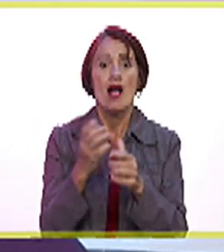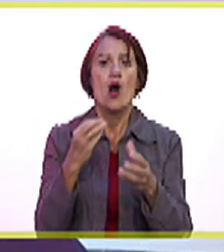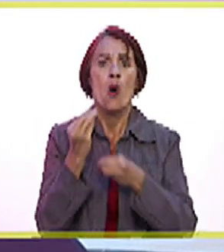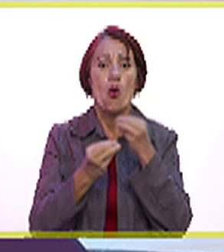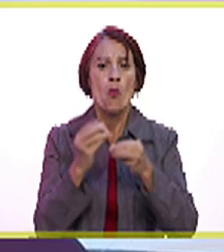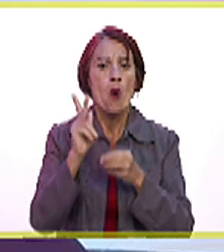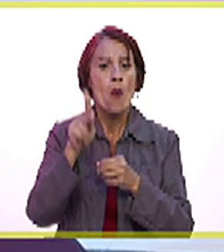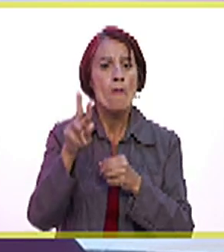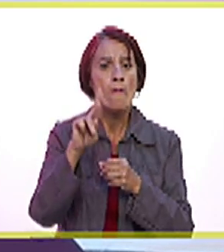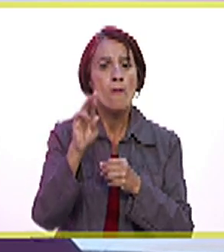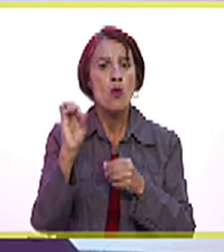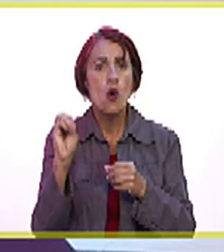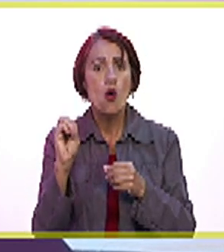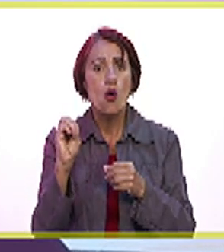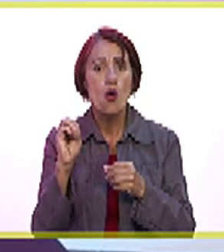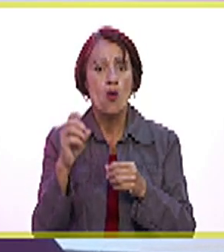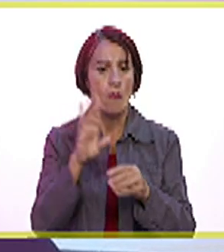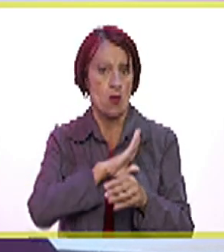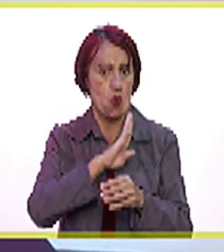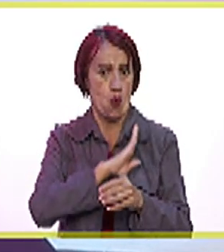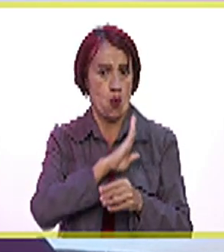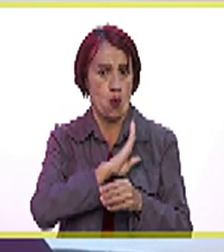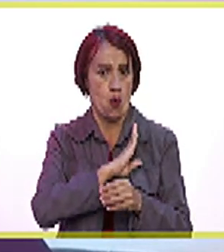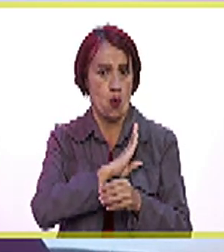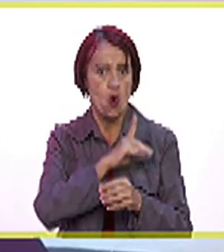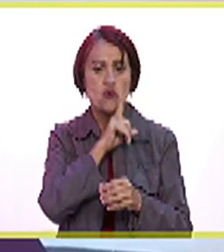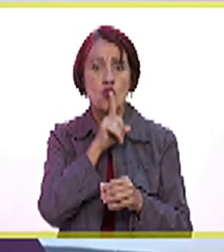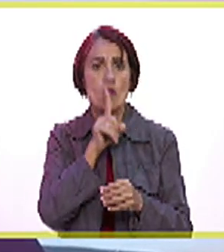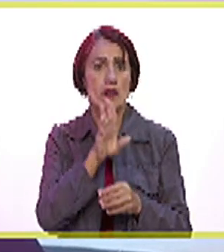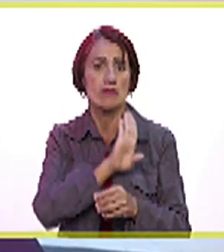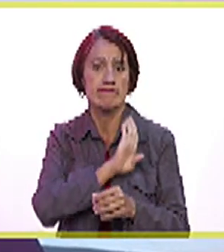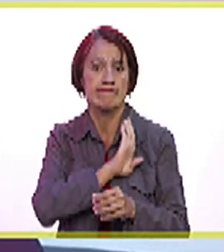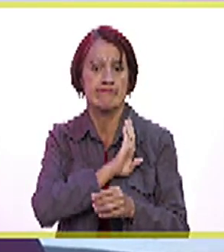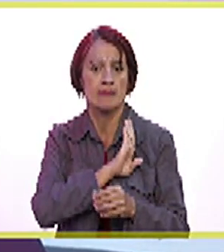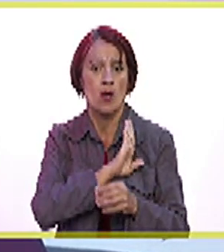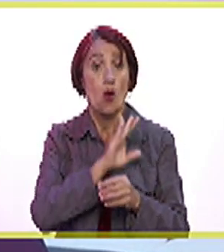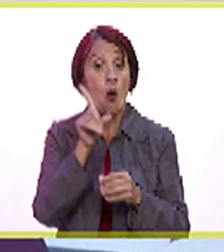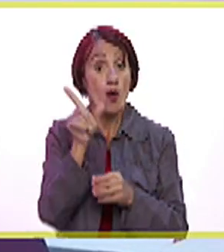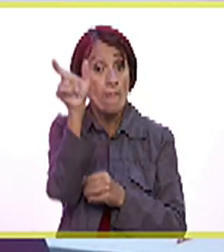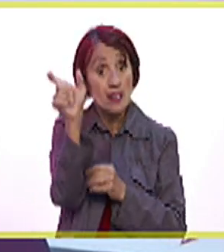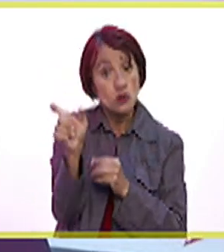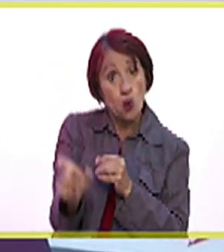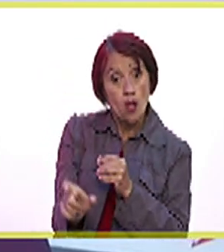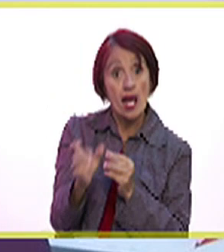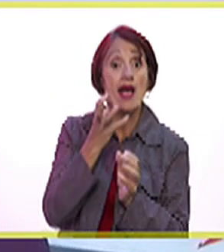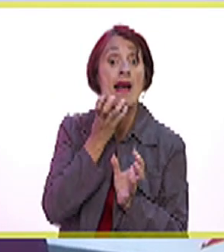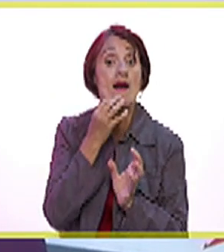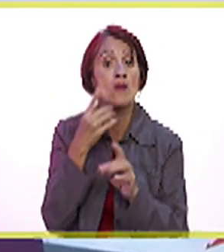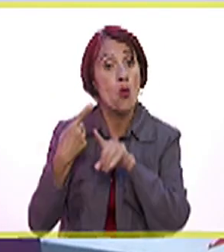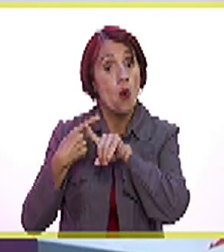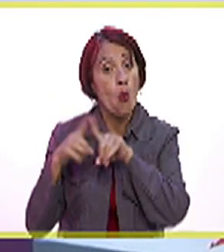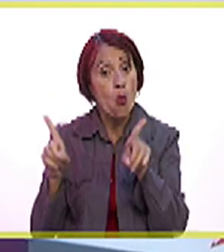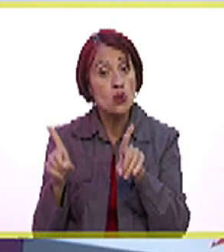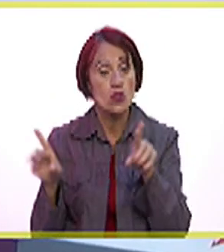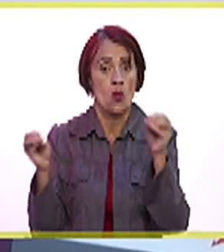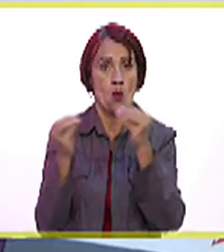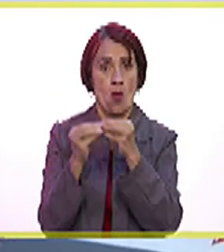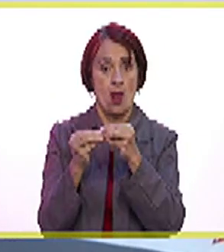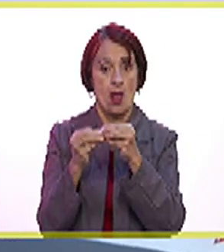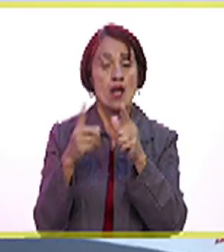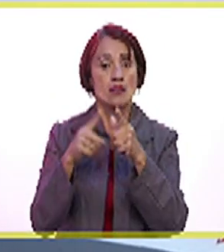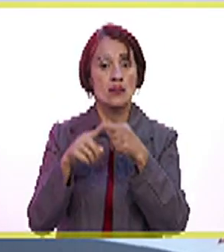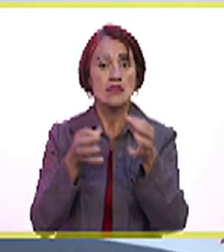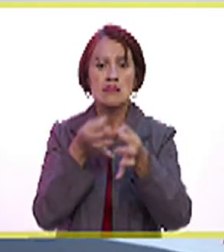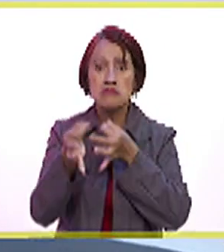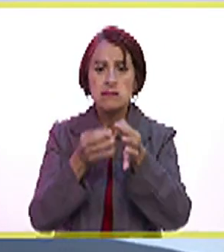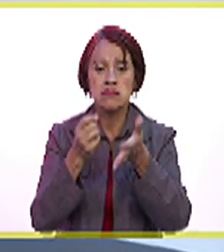propios. ¿Cuáles son estos sustantivos propios? Son nombres que identifican un individuo o ejemplar a los demás de su especie. Esto se describe con la